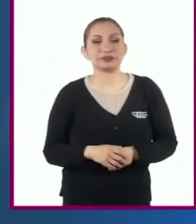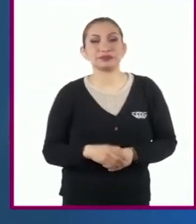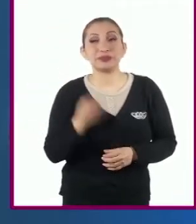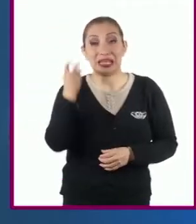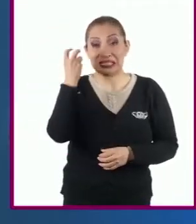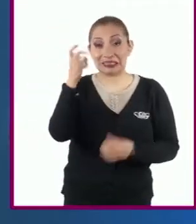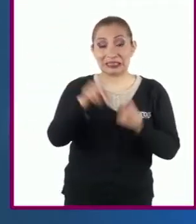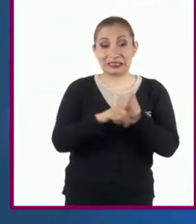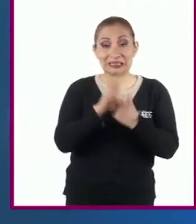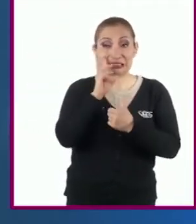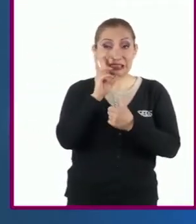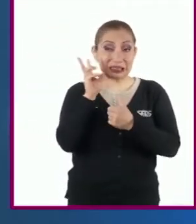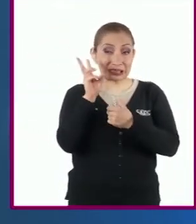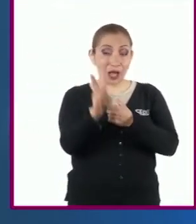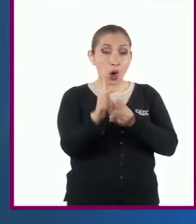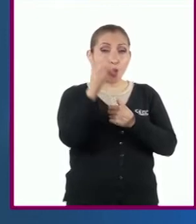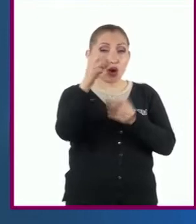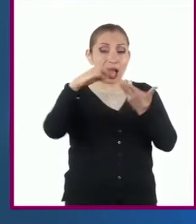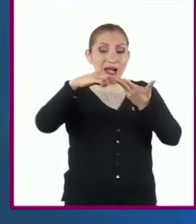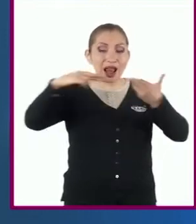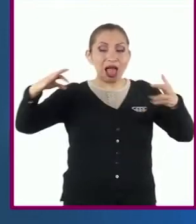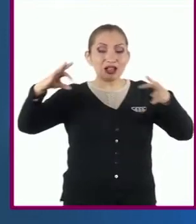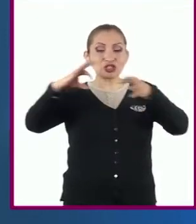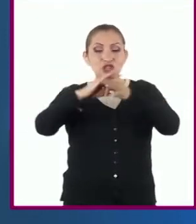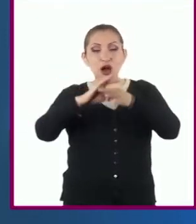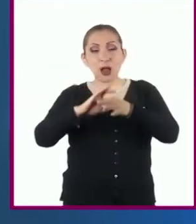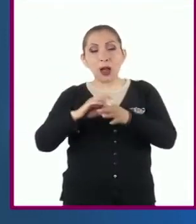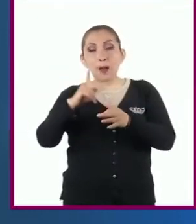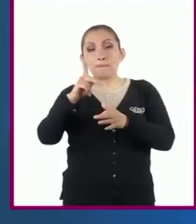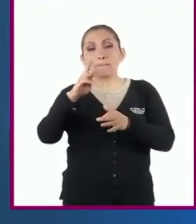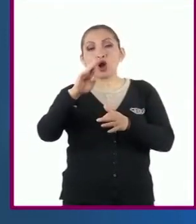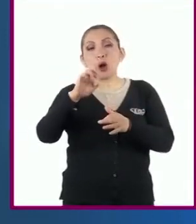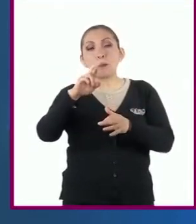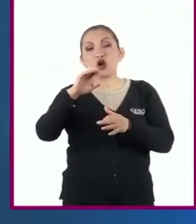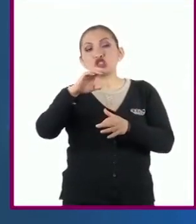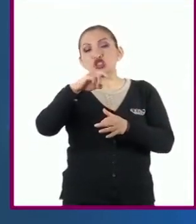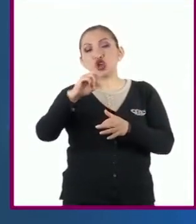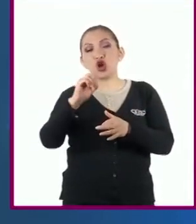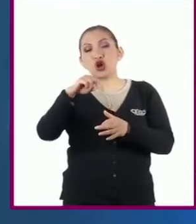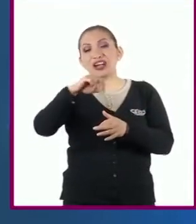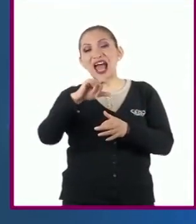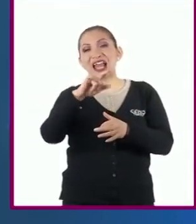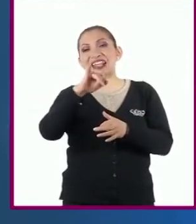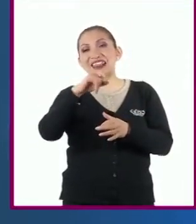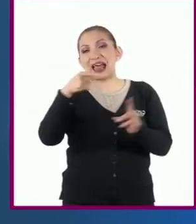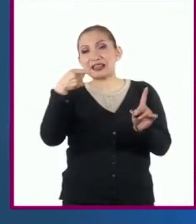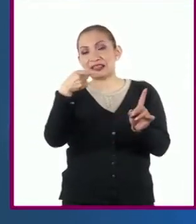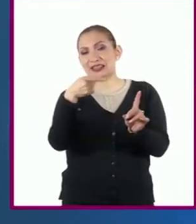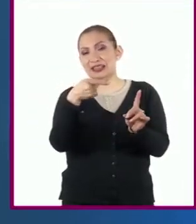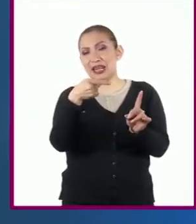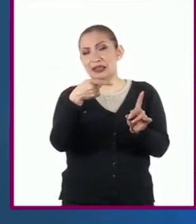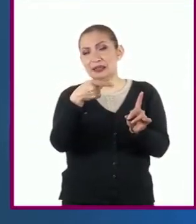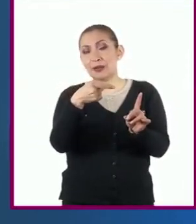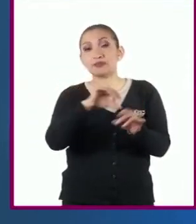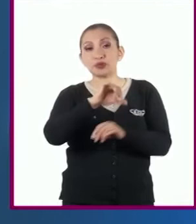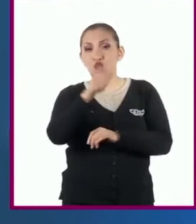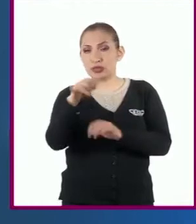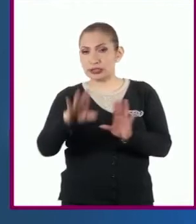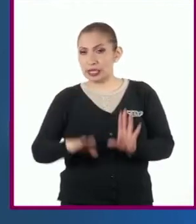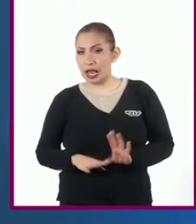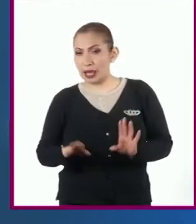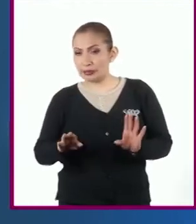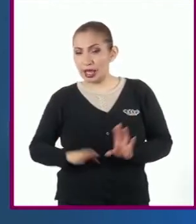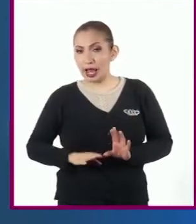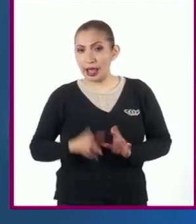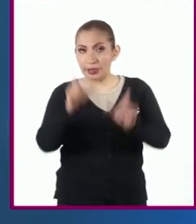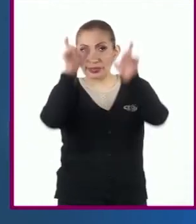situación, observamos una relación de proporcionalidad directa. Analizaremos otras características